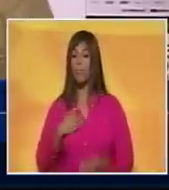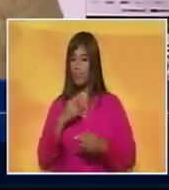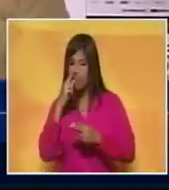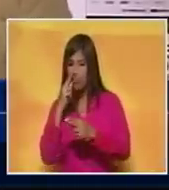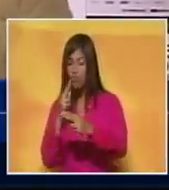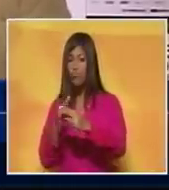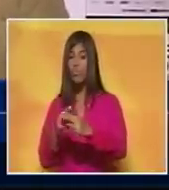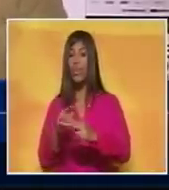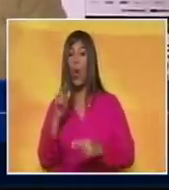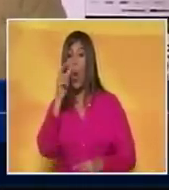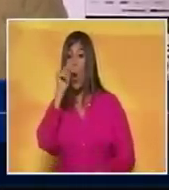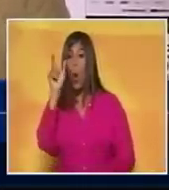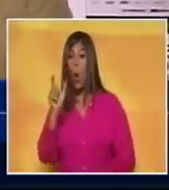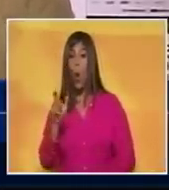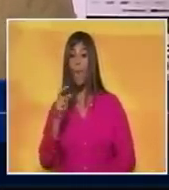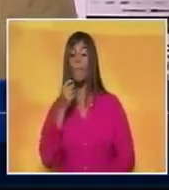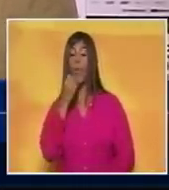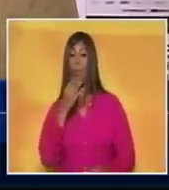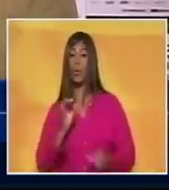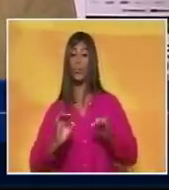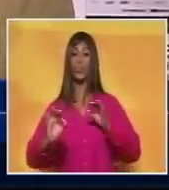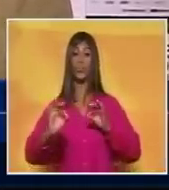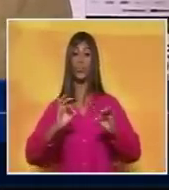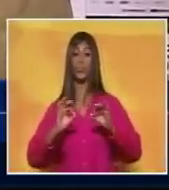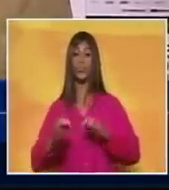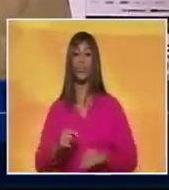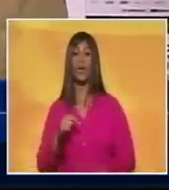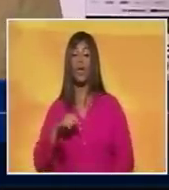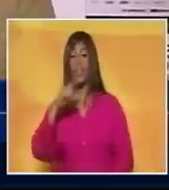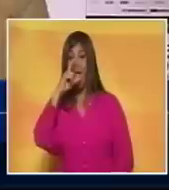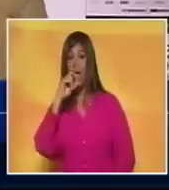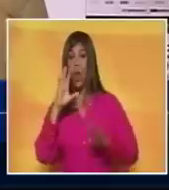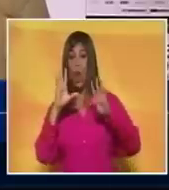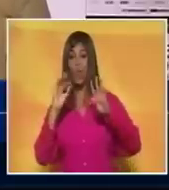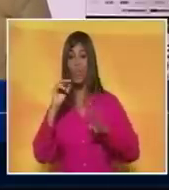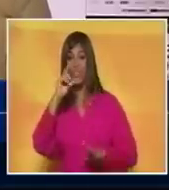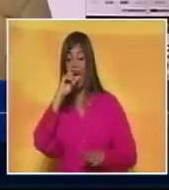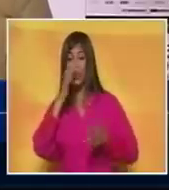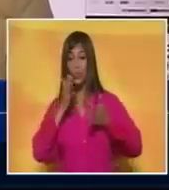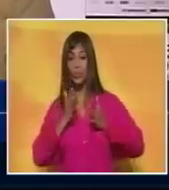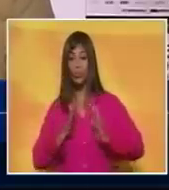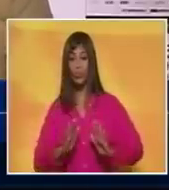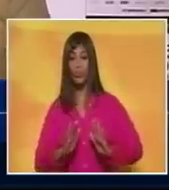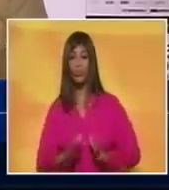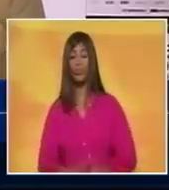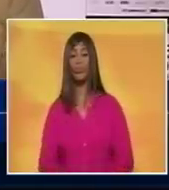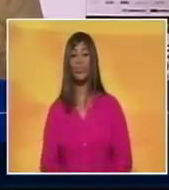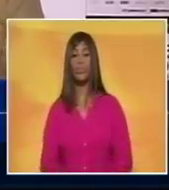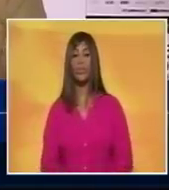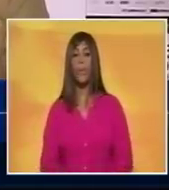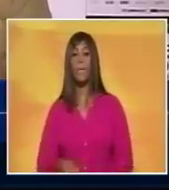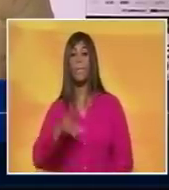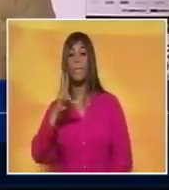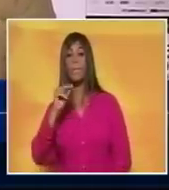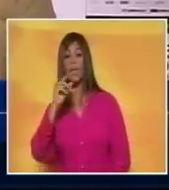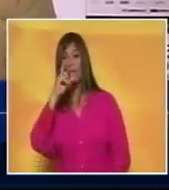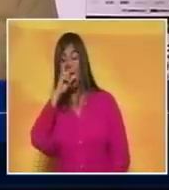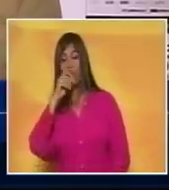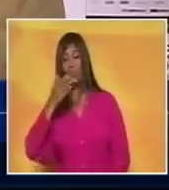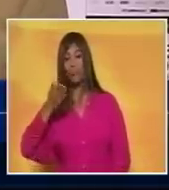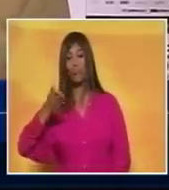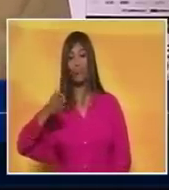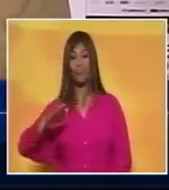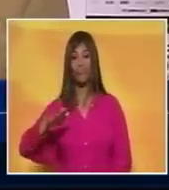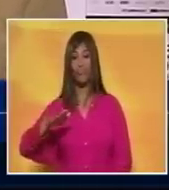fundamental del cine, un cineasta que está cumpliendo este año 90 años de su nacimiento, está cumpliendo 20 años de su muerte y